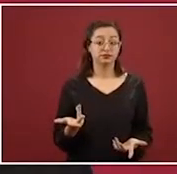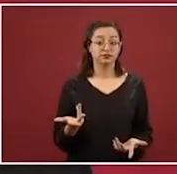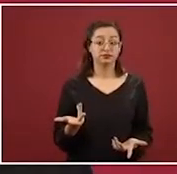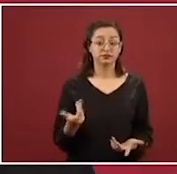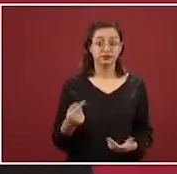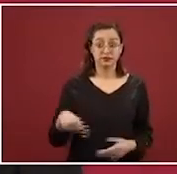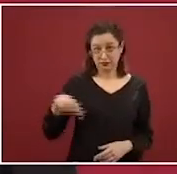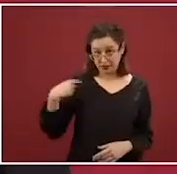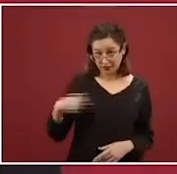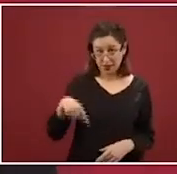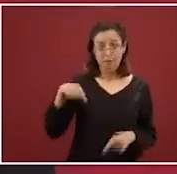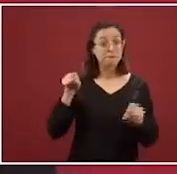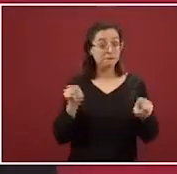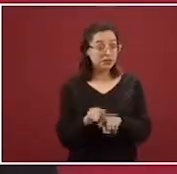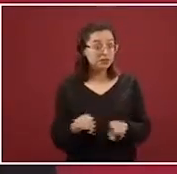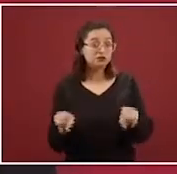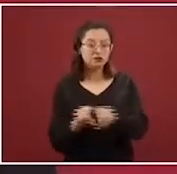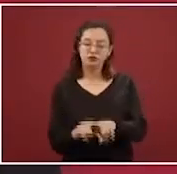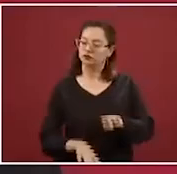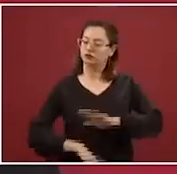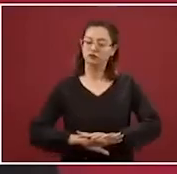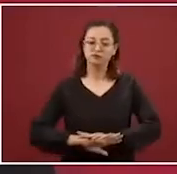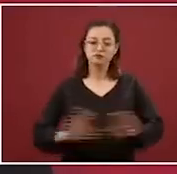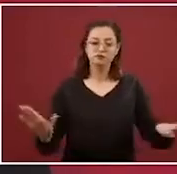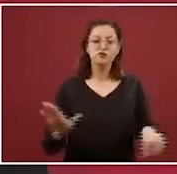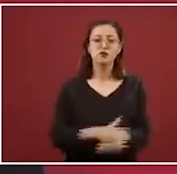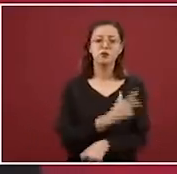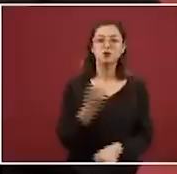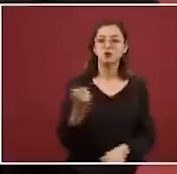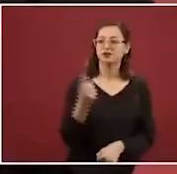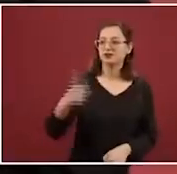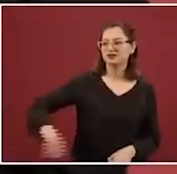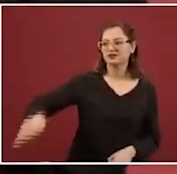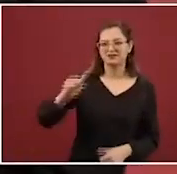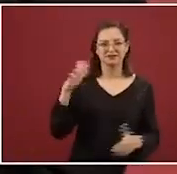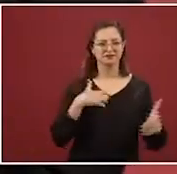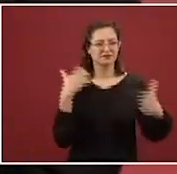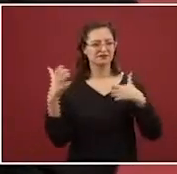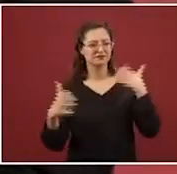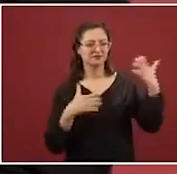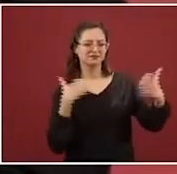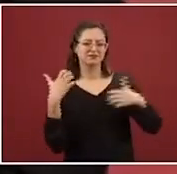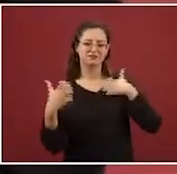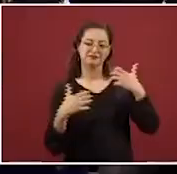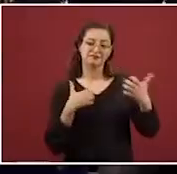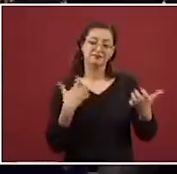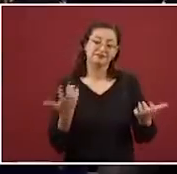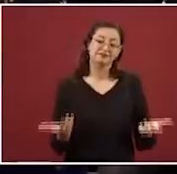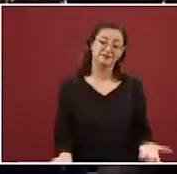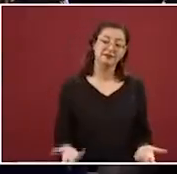Por eso es el enojo que tienen. Ahí ayúdenme